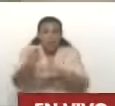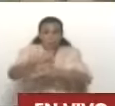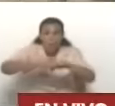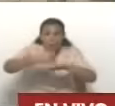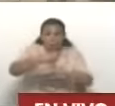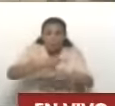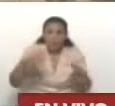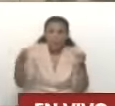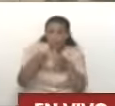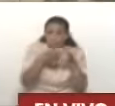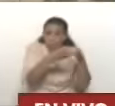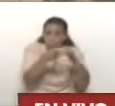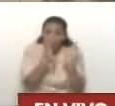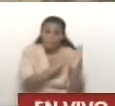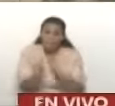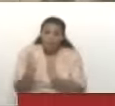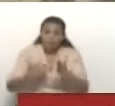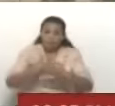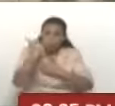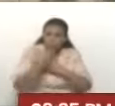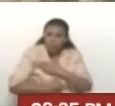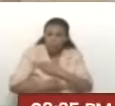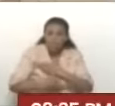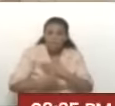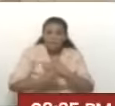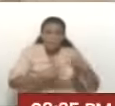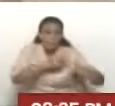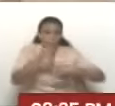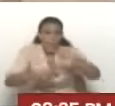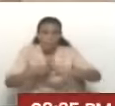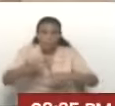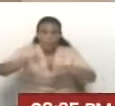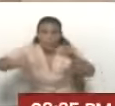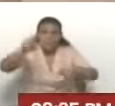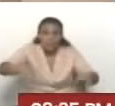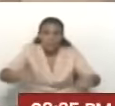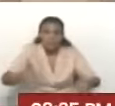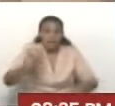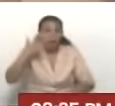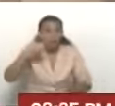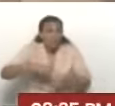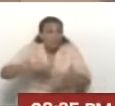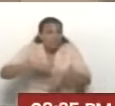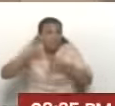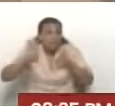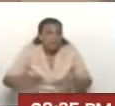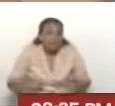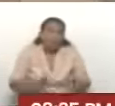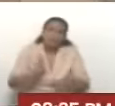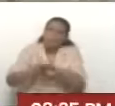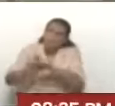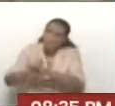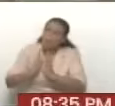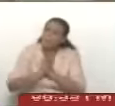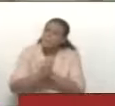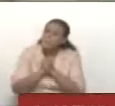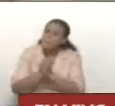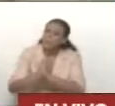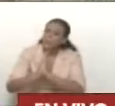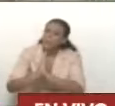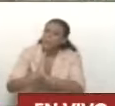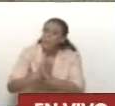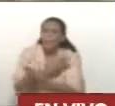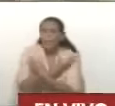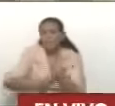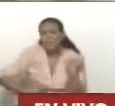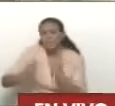y este plan esa cantidad de productores, ahorita yo le pido encarecidamente,